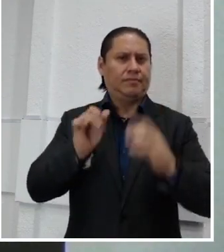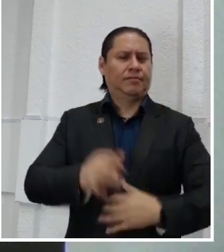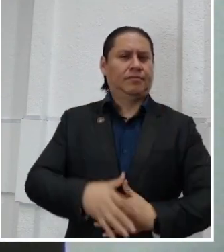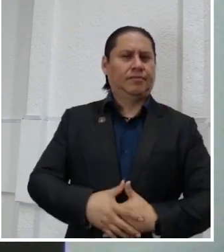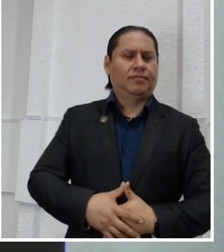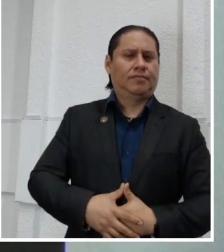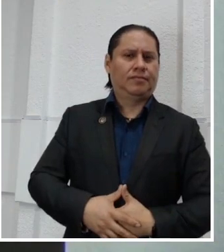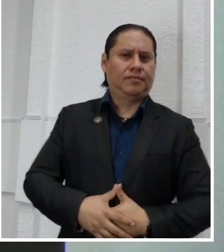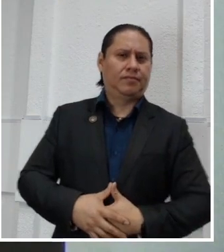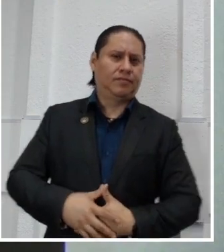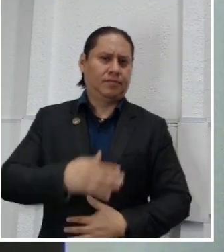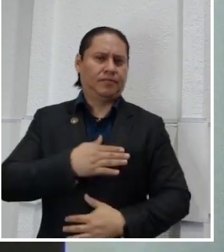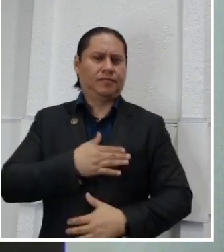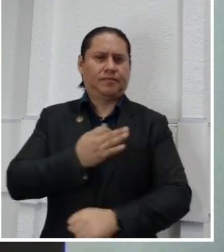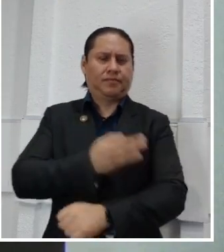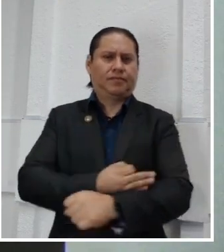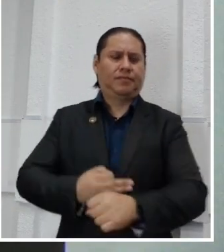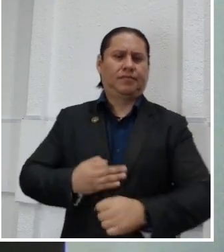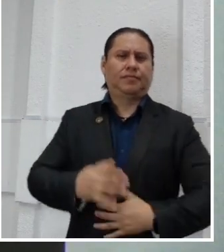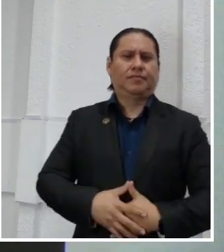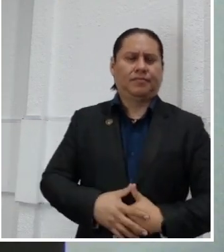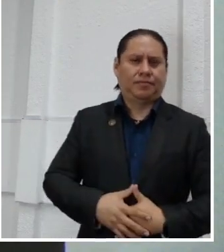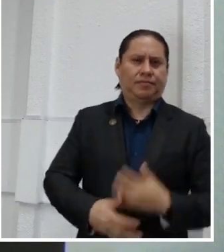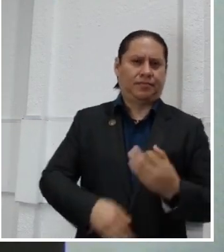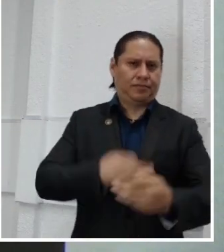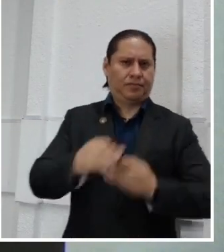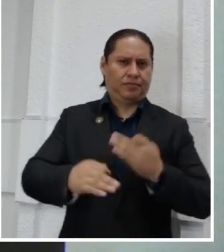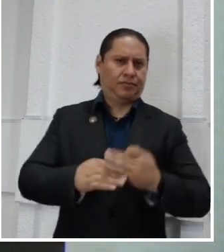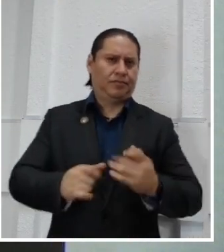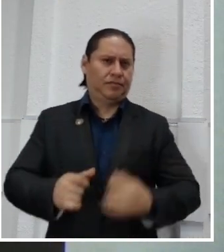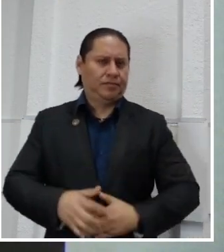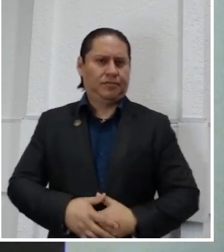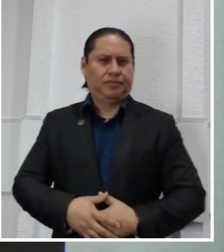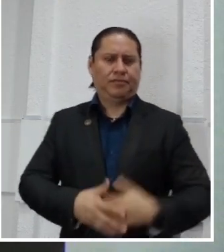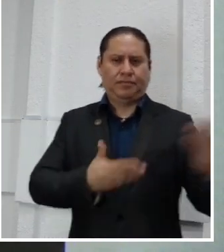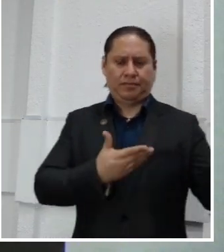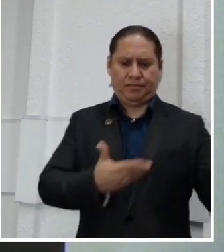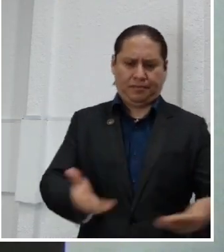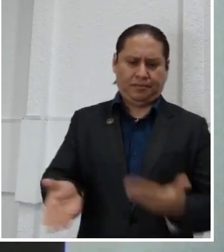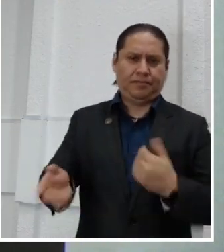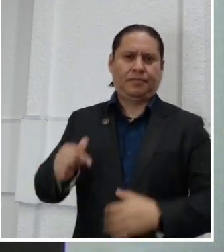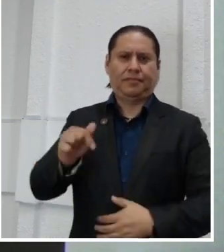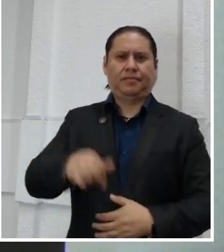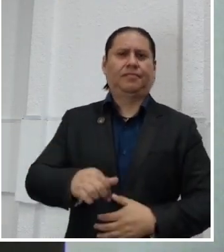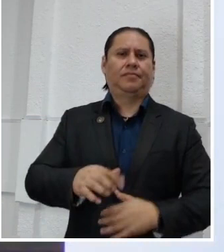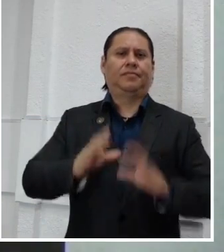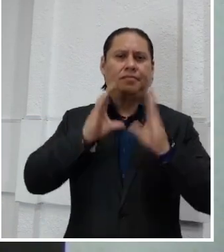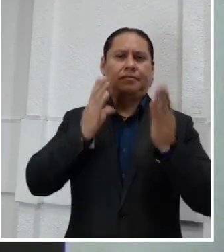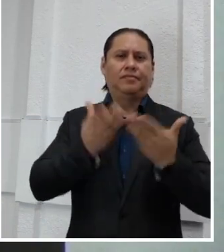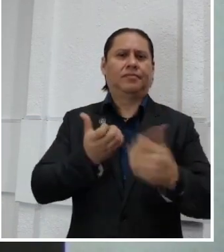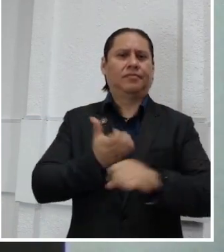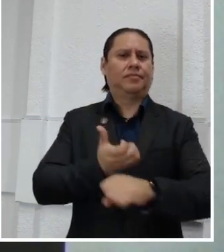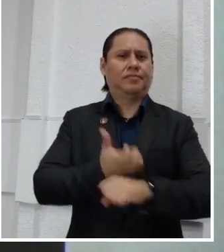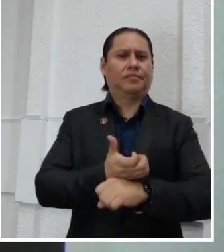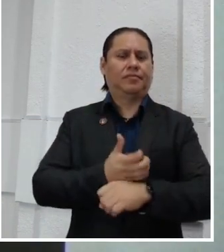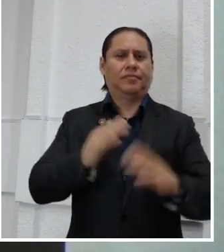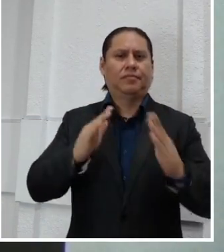digitales. Muy buenas tardes tengan todos y todas, sean bienvenidos a esta que es la Casa del Pueblo